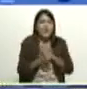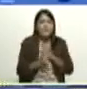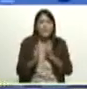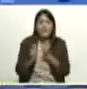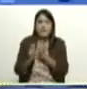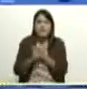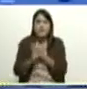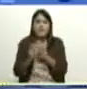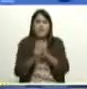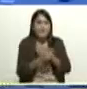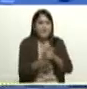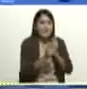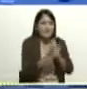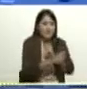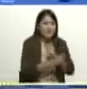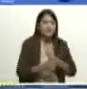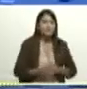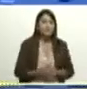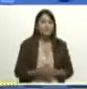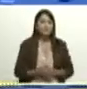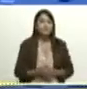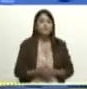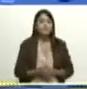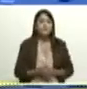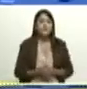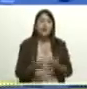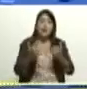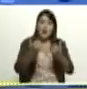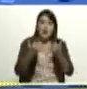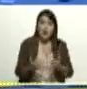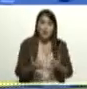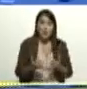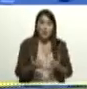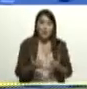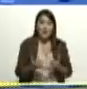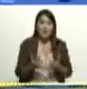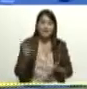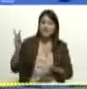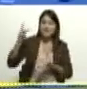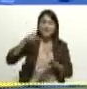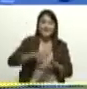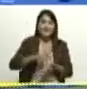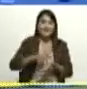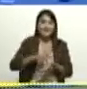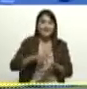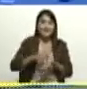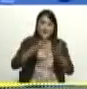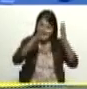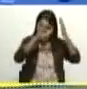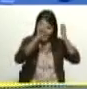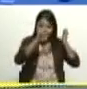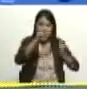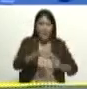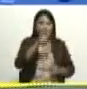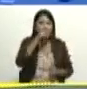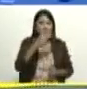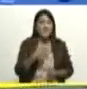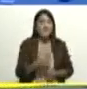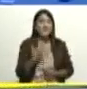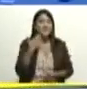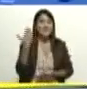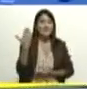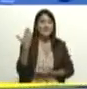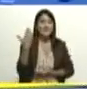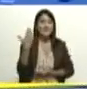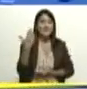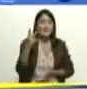Nos vinimos a la altura más alta, embajador Lanjú, la altura más